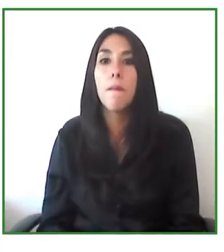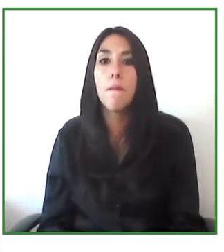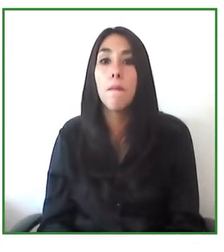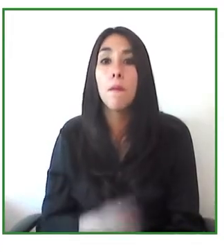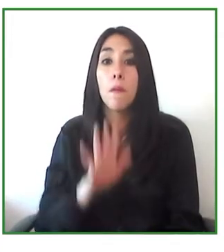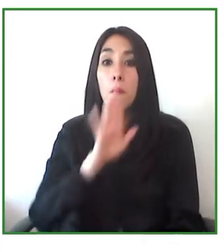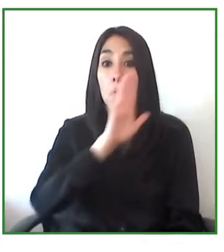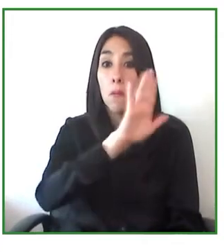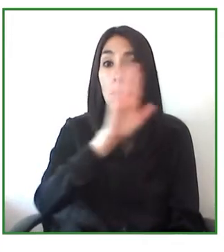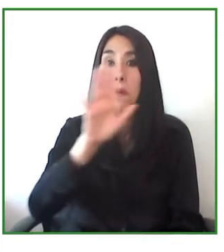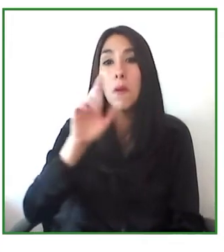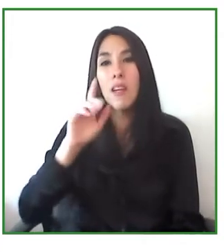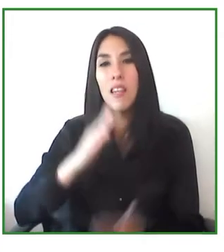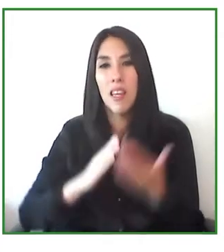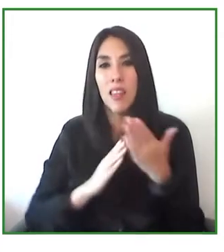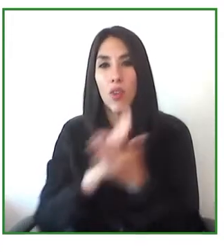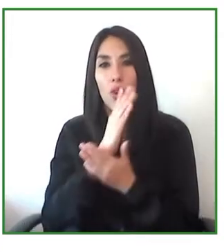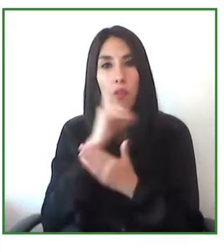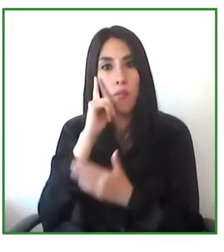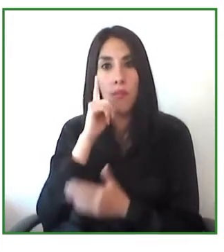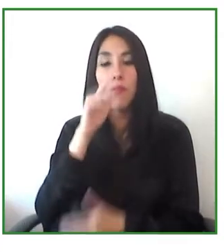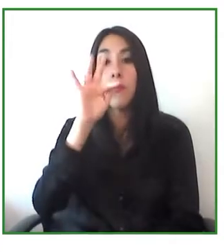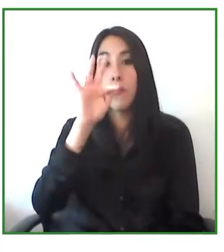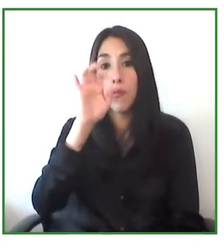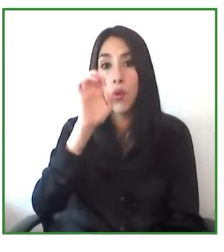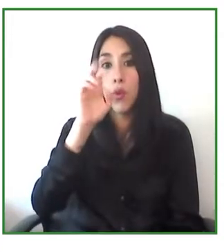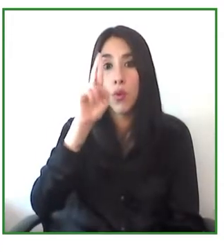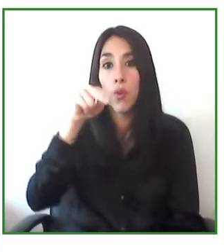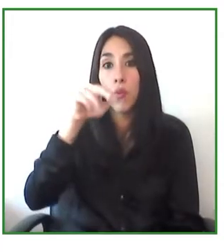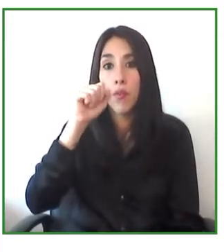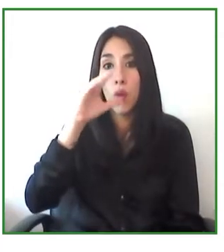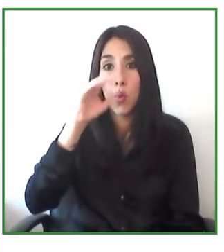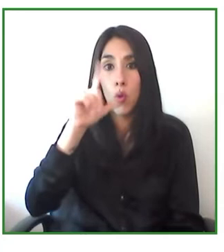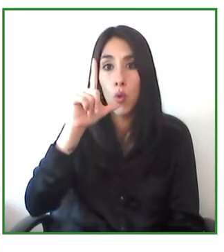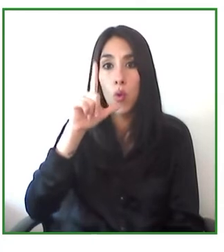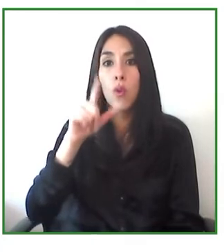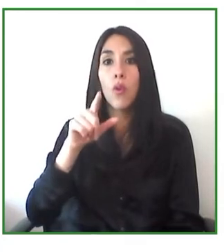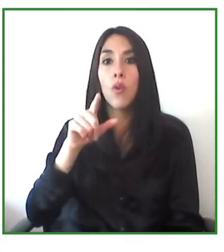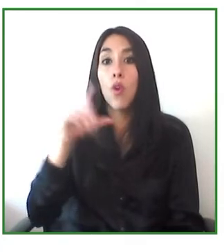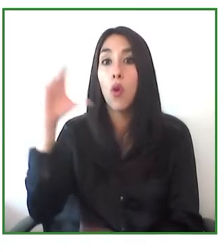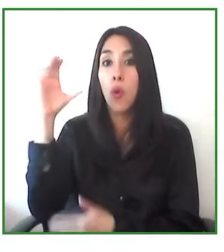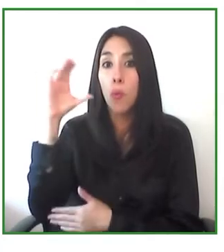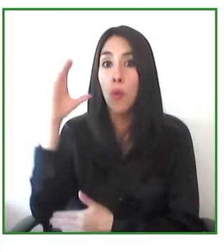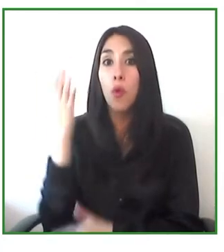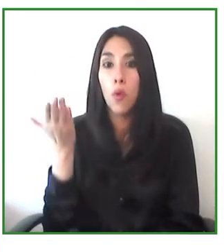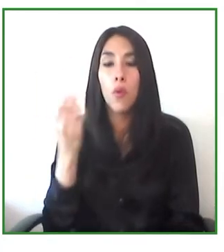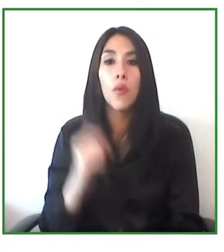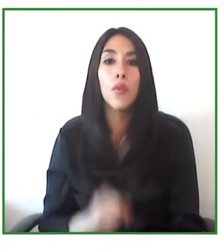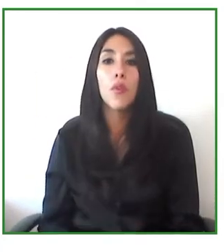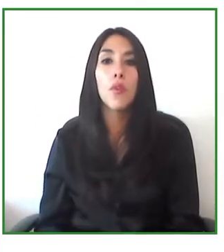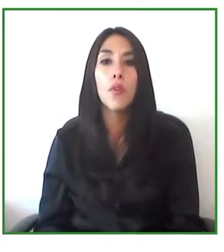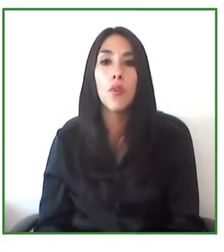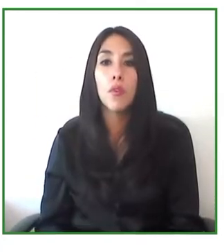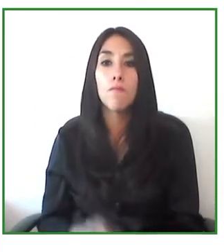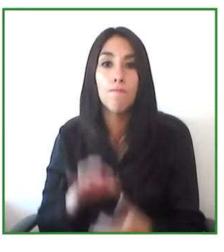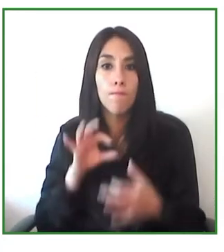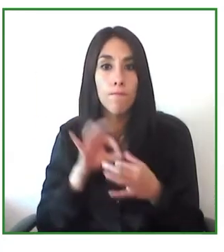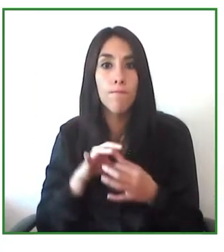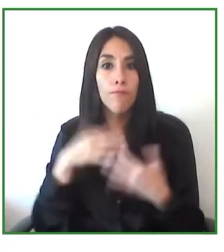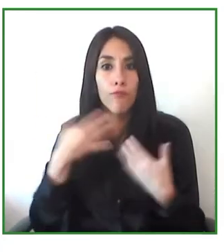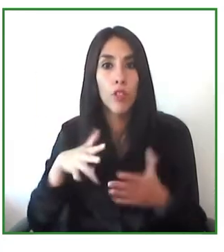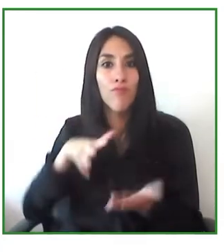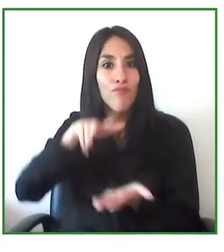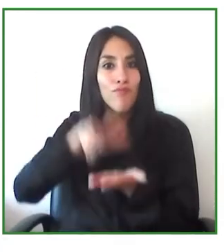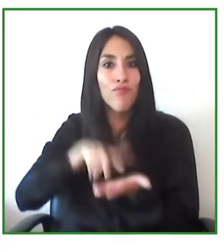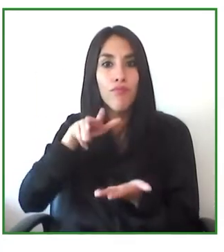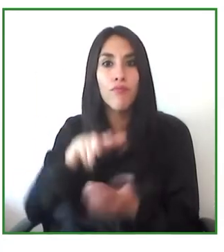campaña que va en relación con la convención y su artículo 8, artículo 9. Artículo 8,